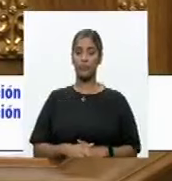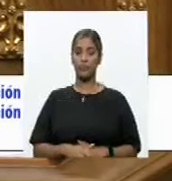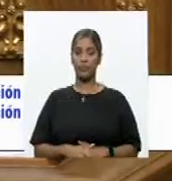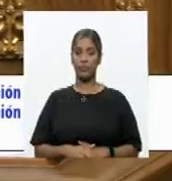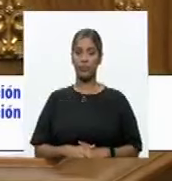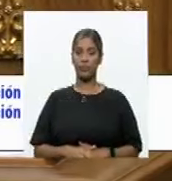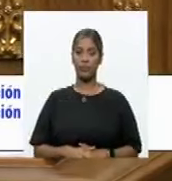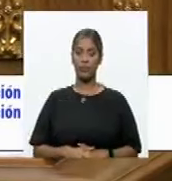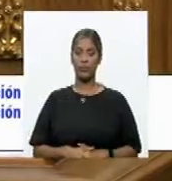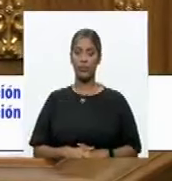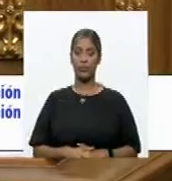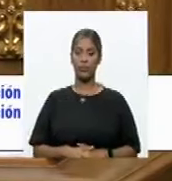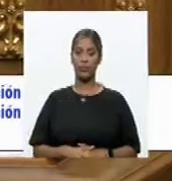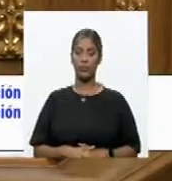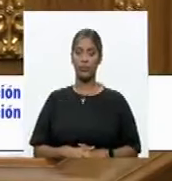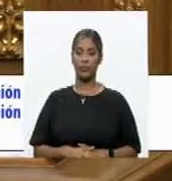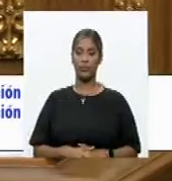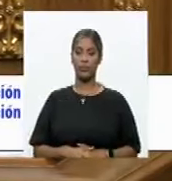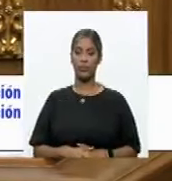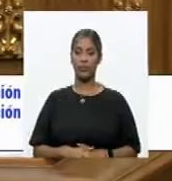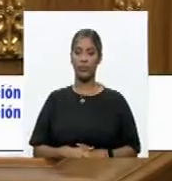Contralor General de la República.